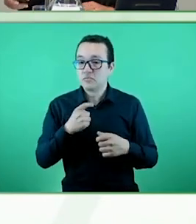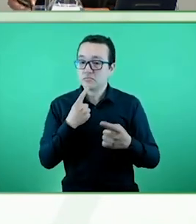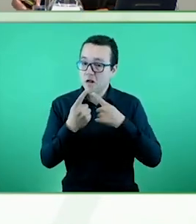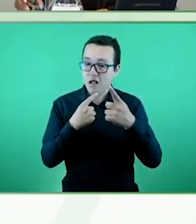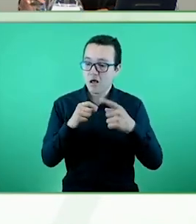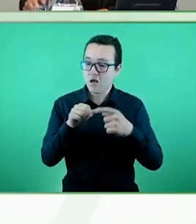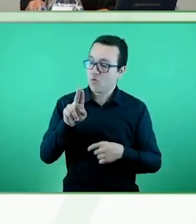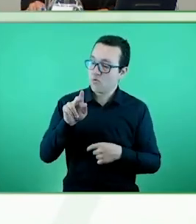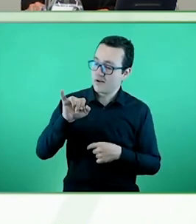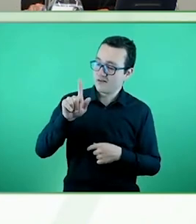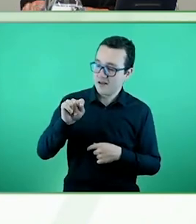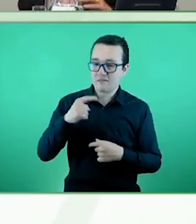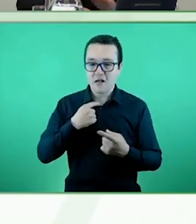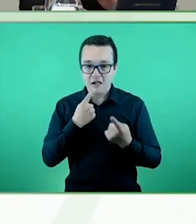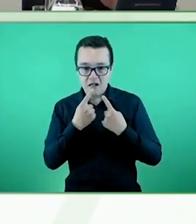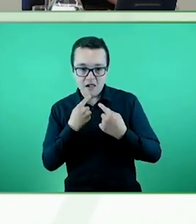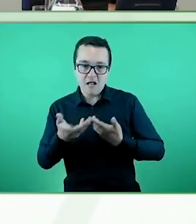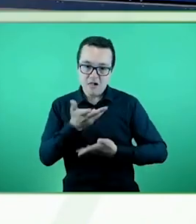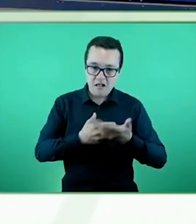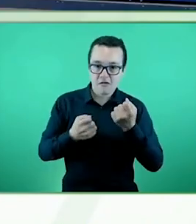gracias.